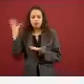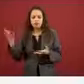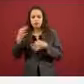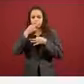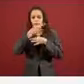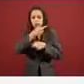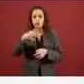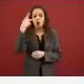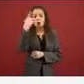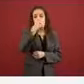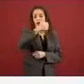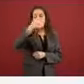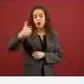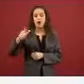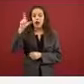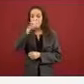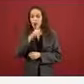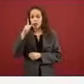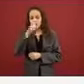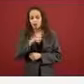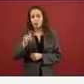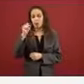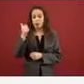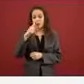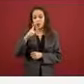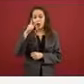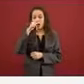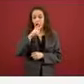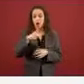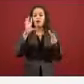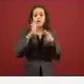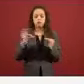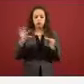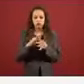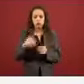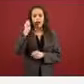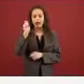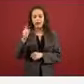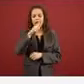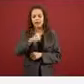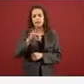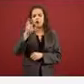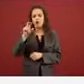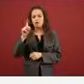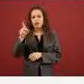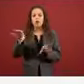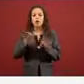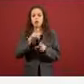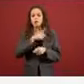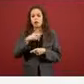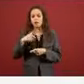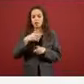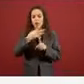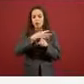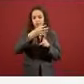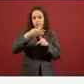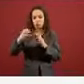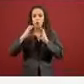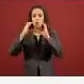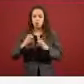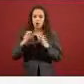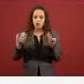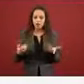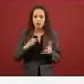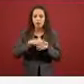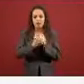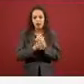en promedio con 26 lenguas, en donde les decimos qué es el COVID, cómo se transmite, cómo es el lavado de manos, cuáles son los síntomas, cuáles son los signos,